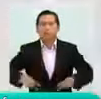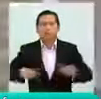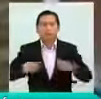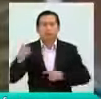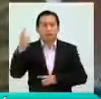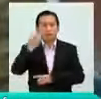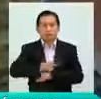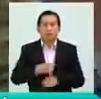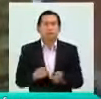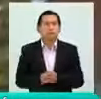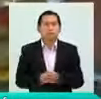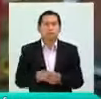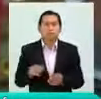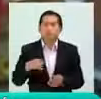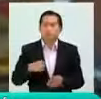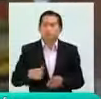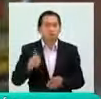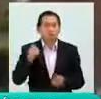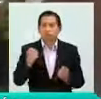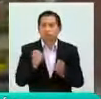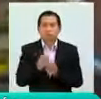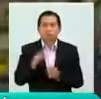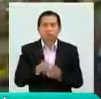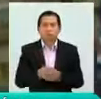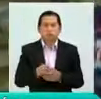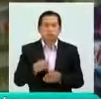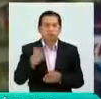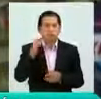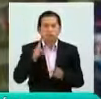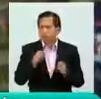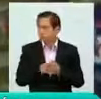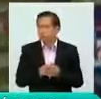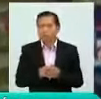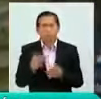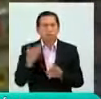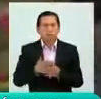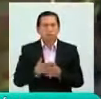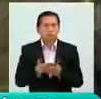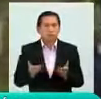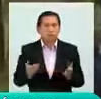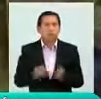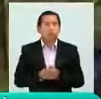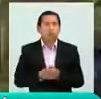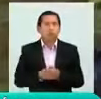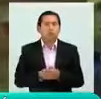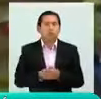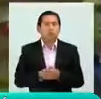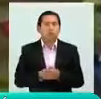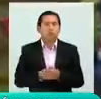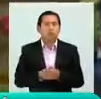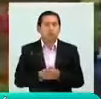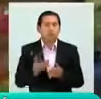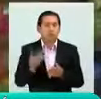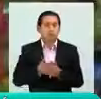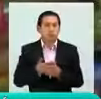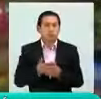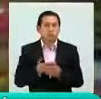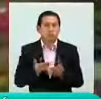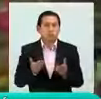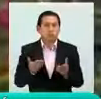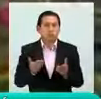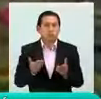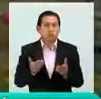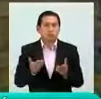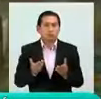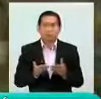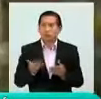día. No apoyaría. ¿Por qué? Porque perjudica todo. Porque